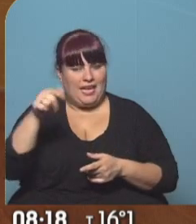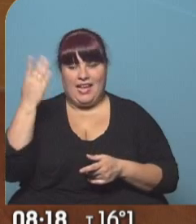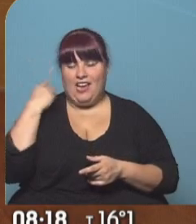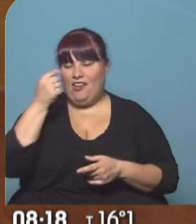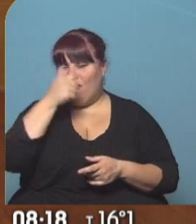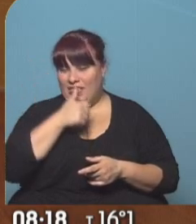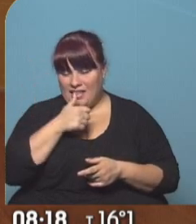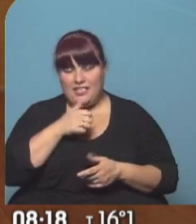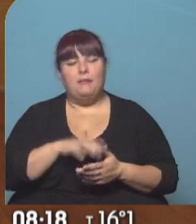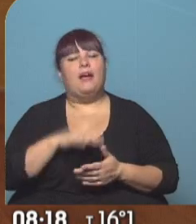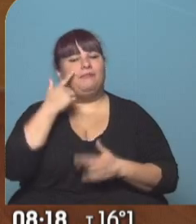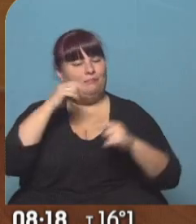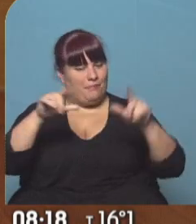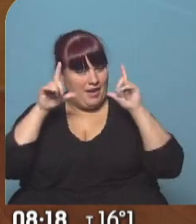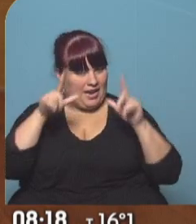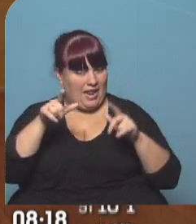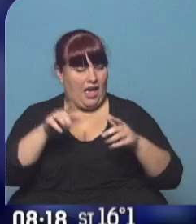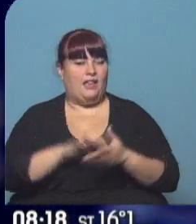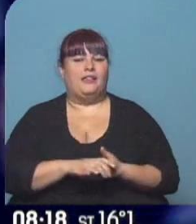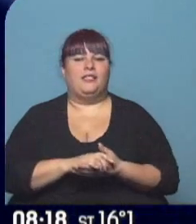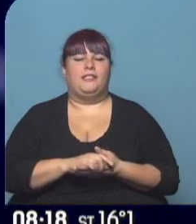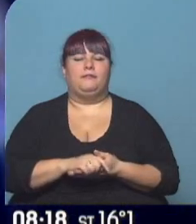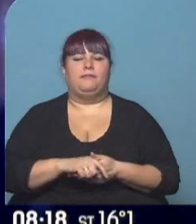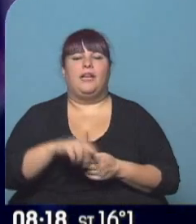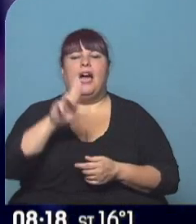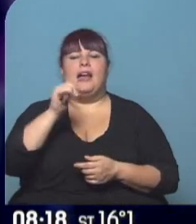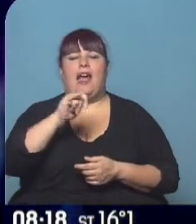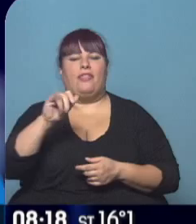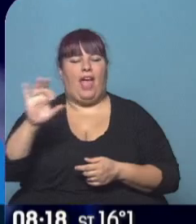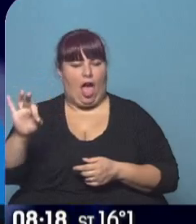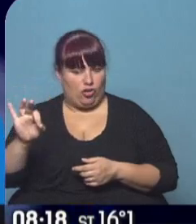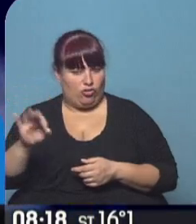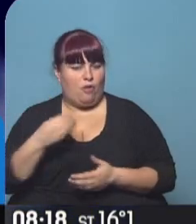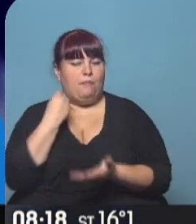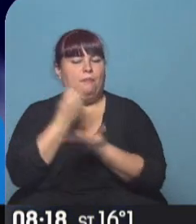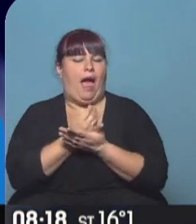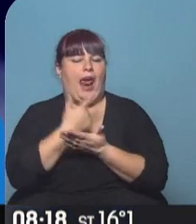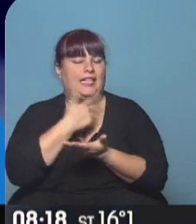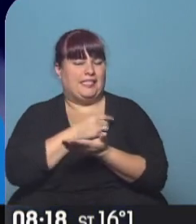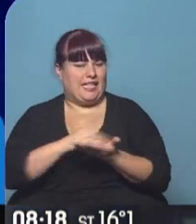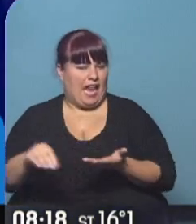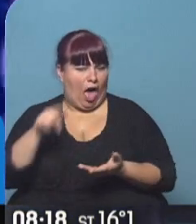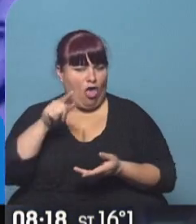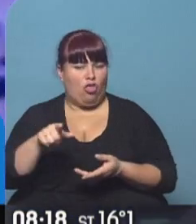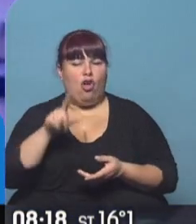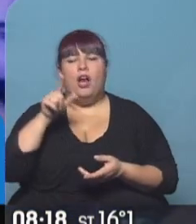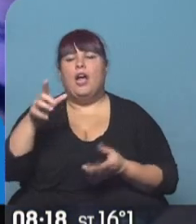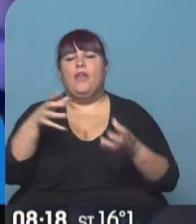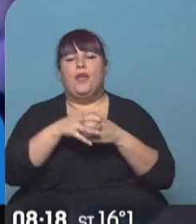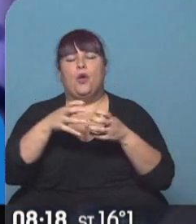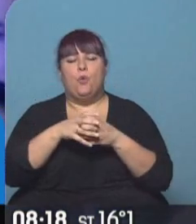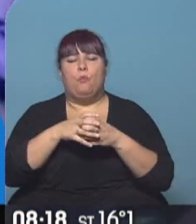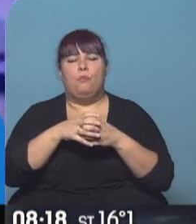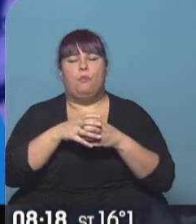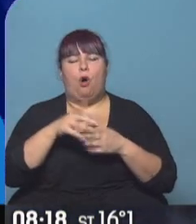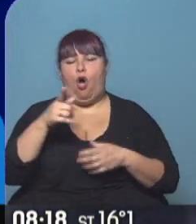de semana, estamos viendo en pantalla, es Florencio Randazzo, candidato a senador por el